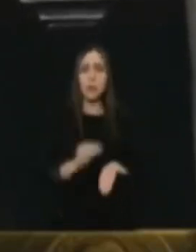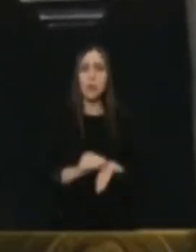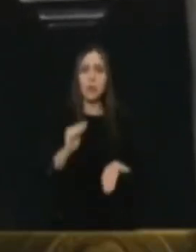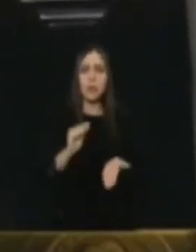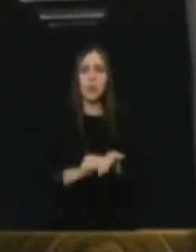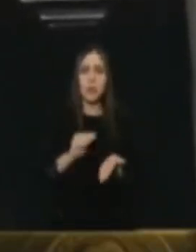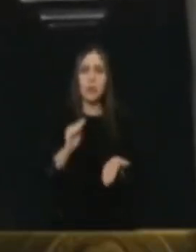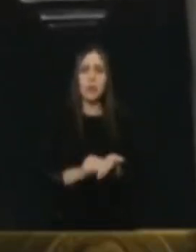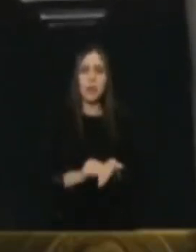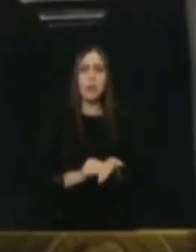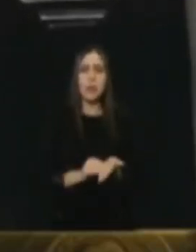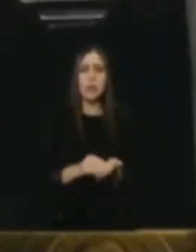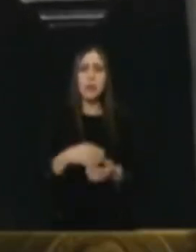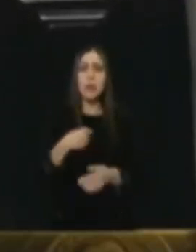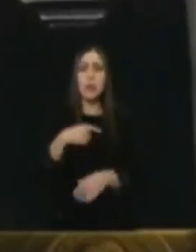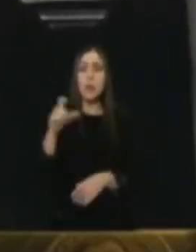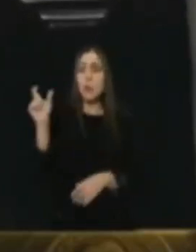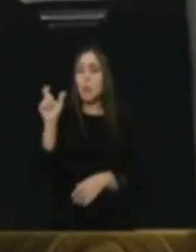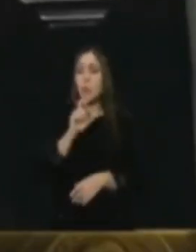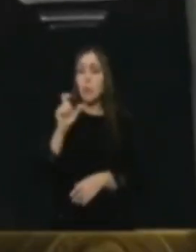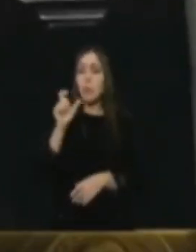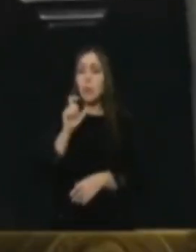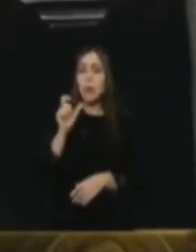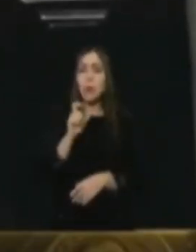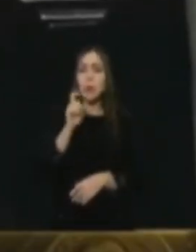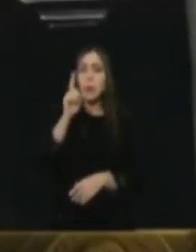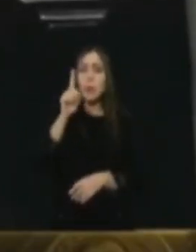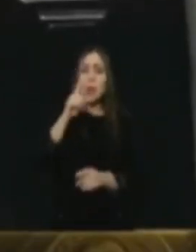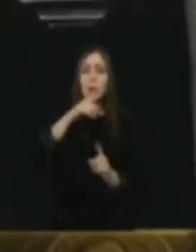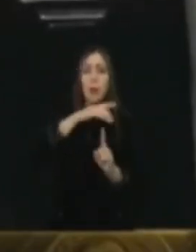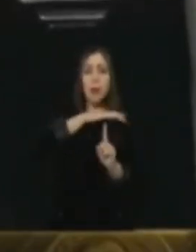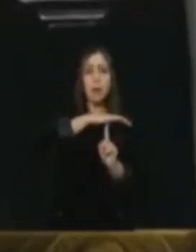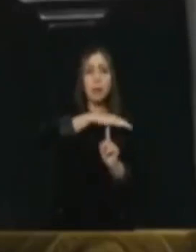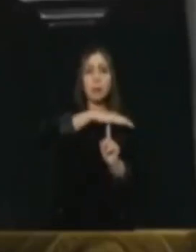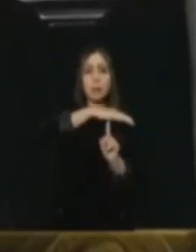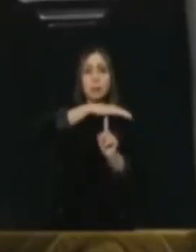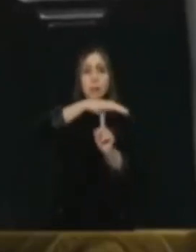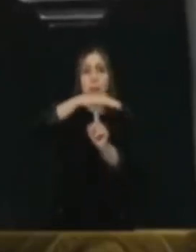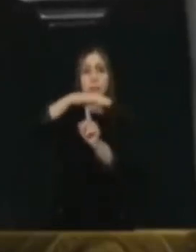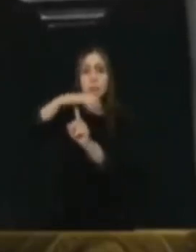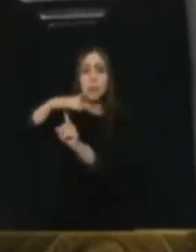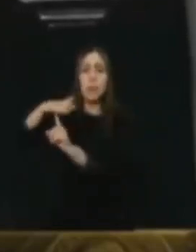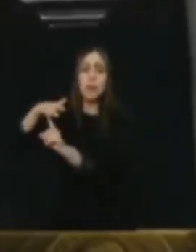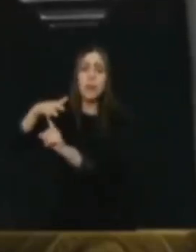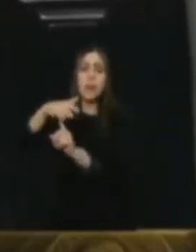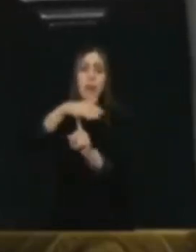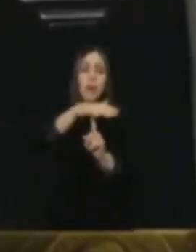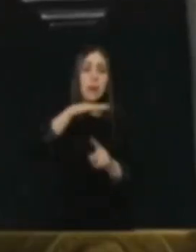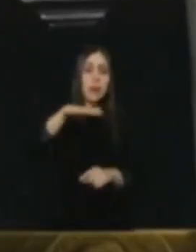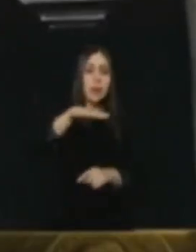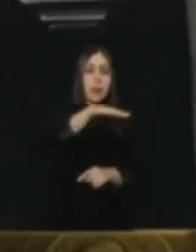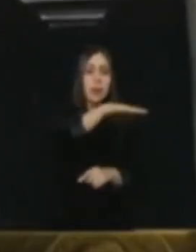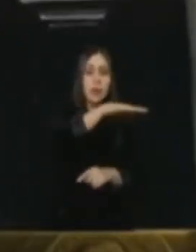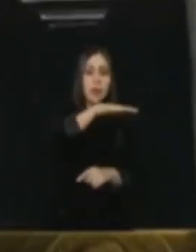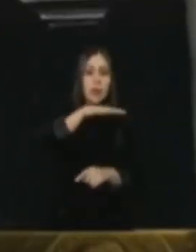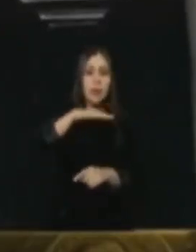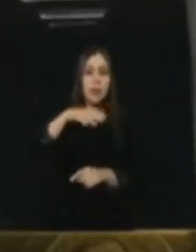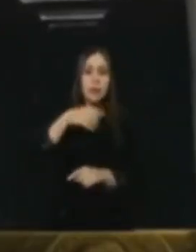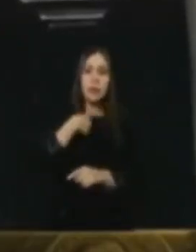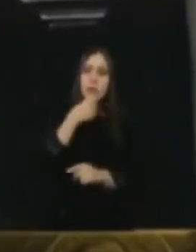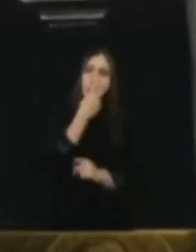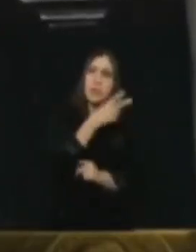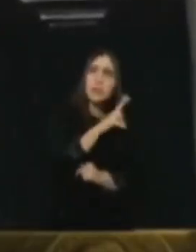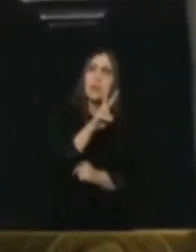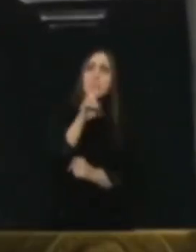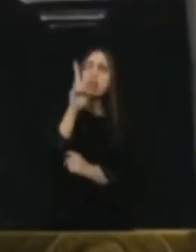la cabeza cada vez que un helicóptero sobrevuela un caserío, porque